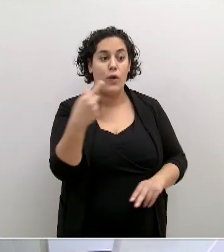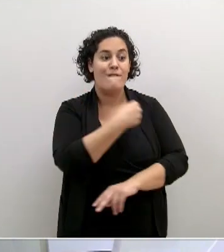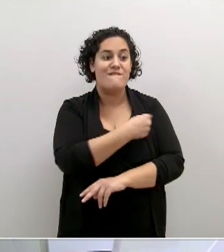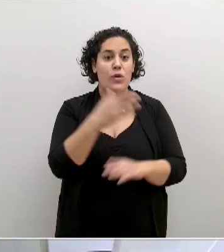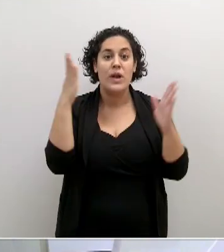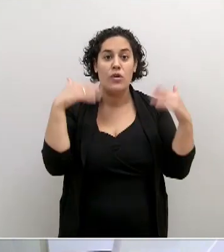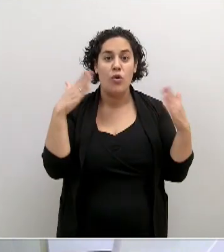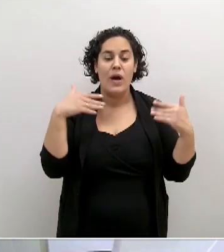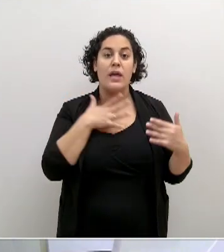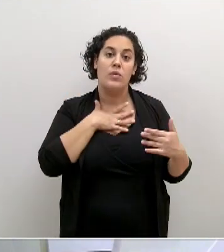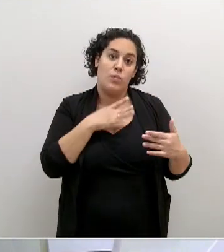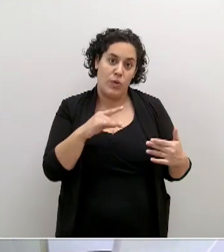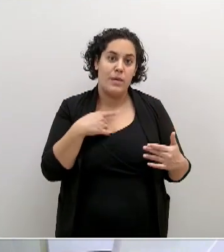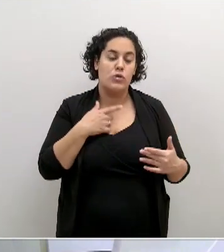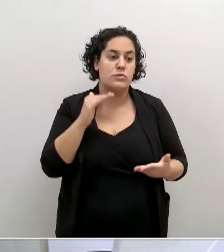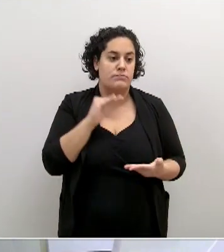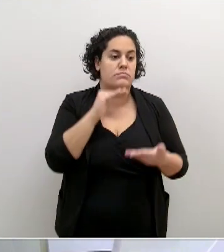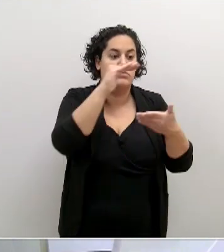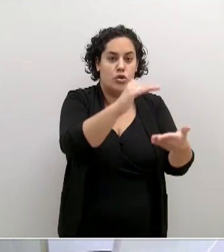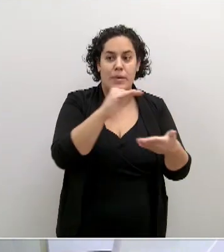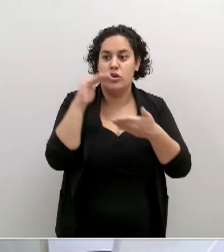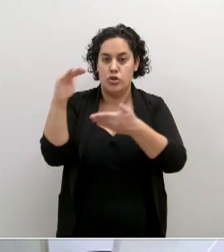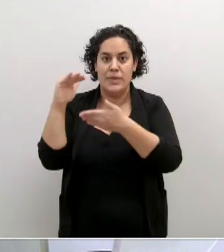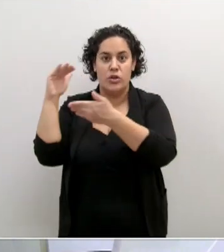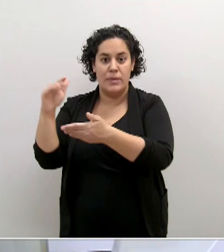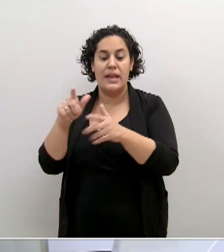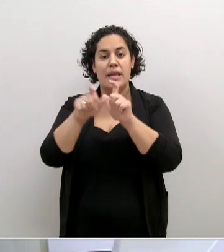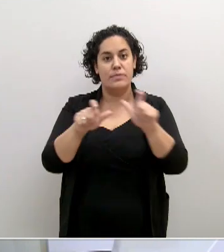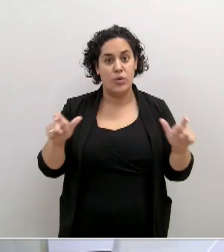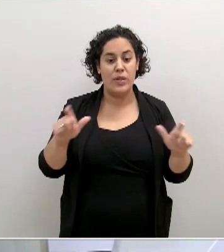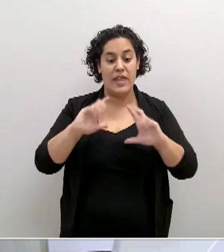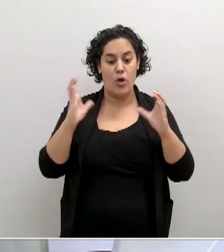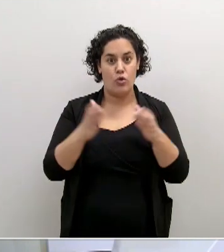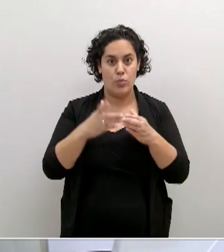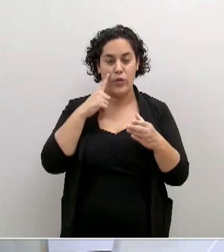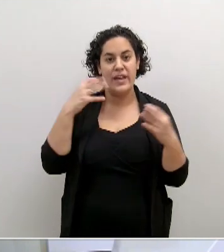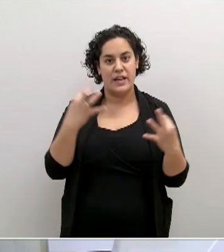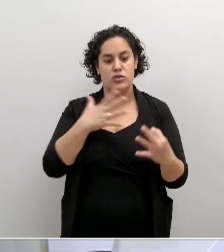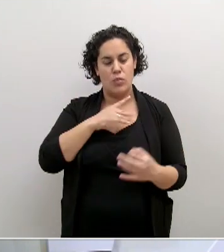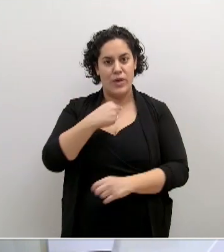pueda ir reponiendo y se pueda ir vacunando a aquella parte de la población, sobre todo la que pertenece a grupos de riesgo y